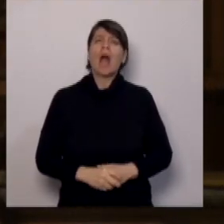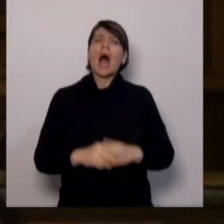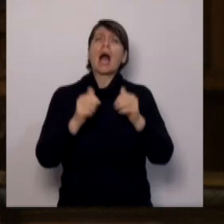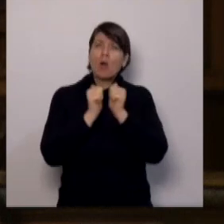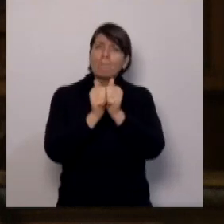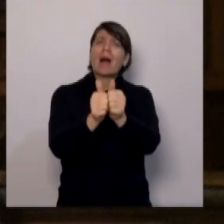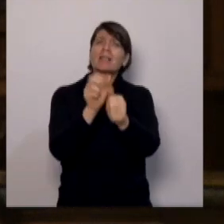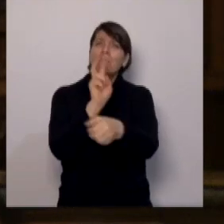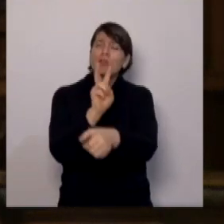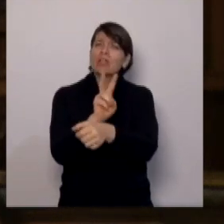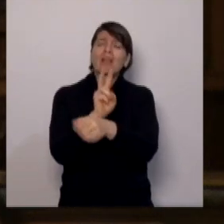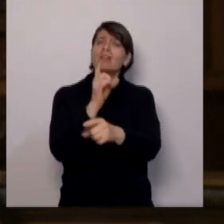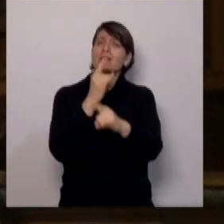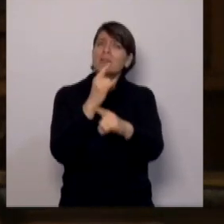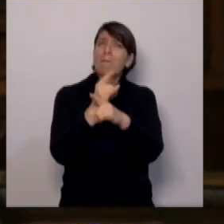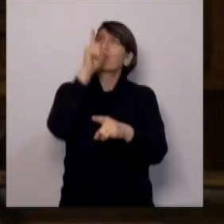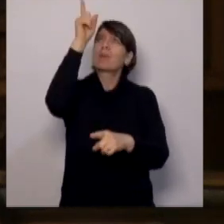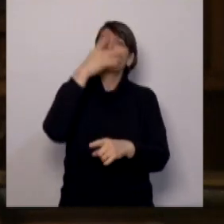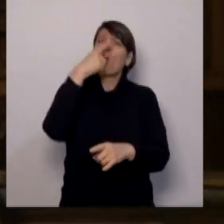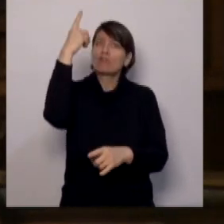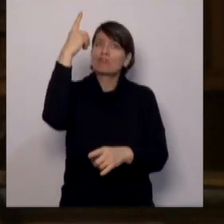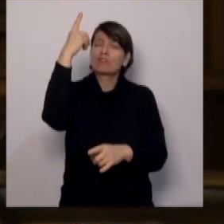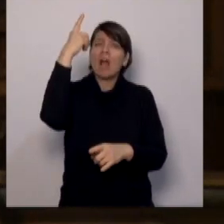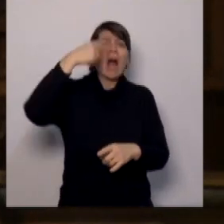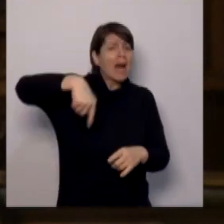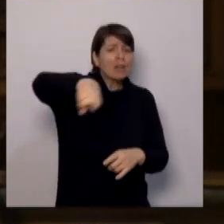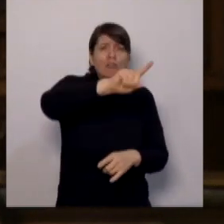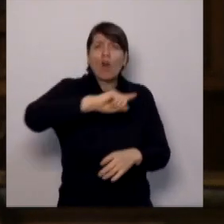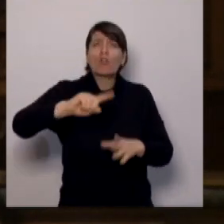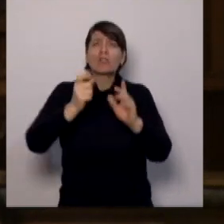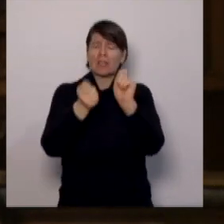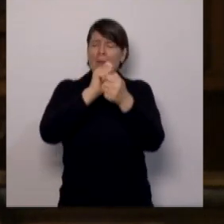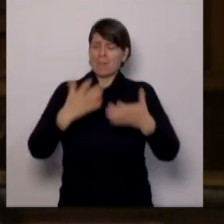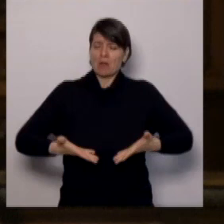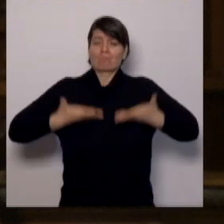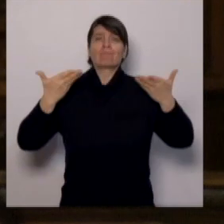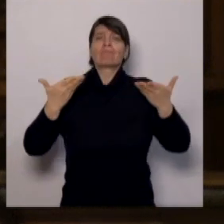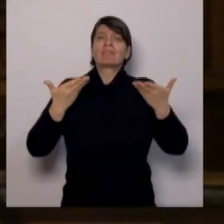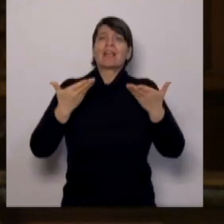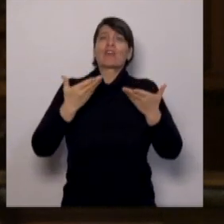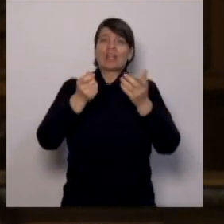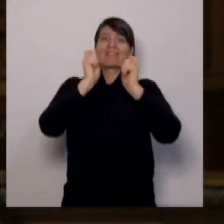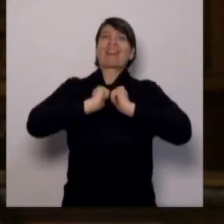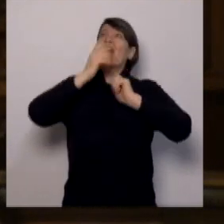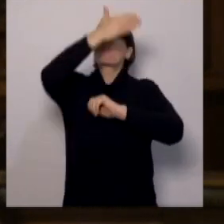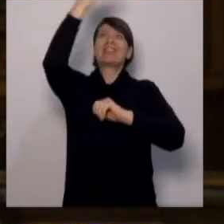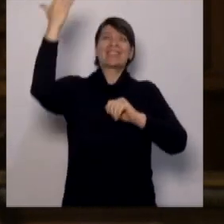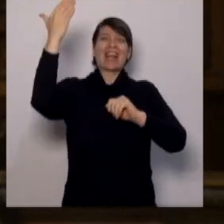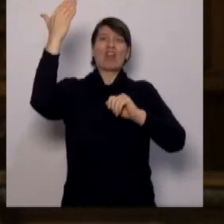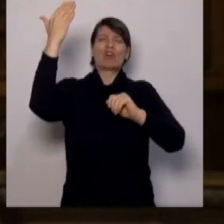Acompaña y protege siempre, Señor, a quienes has renovado con este don celestial, y ya que nos